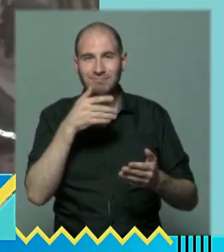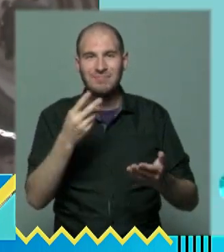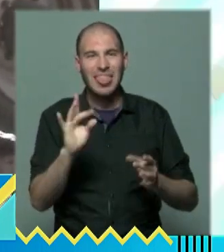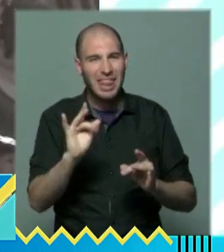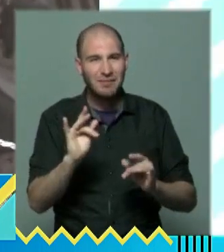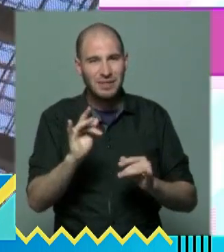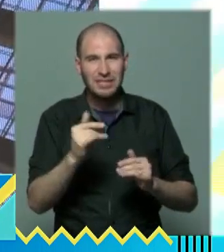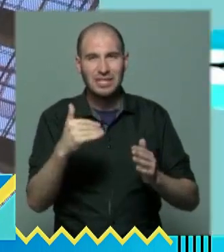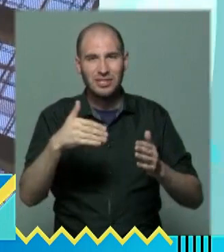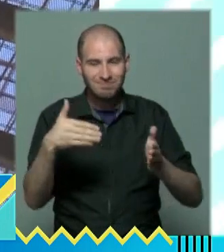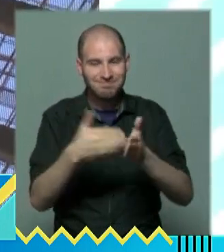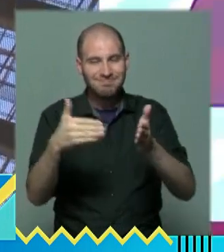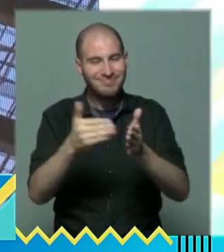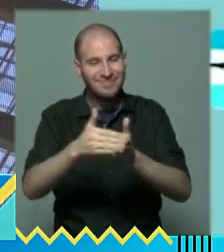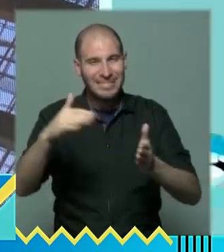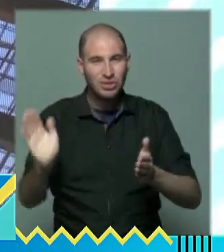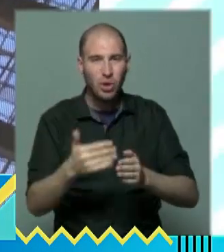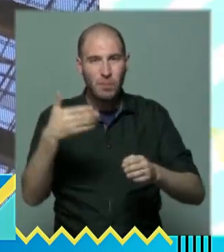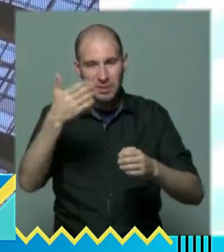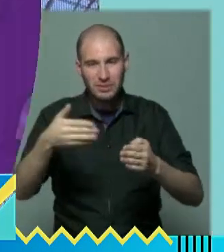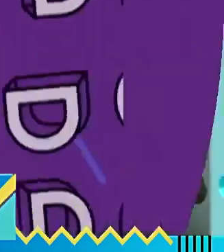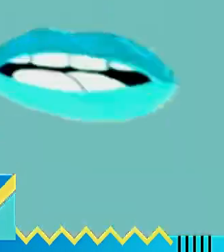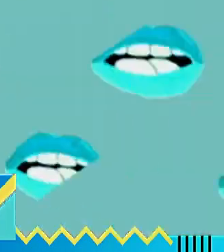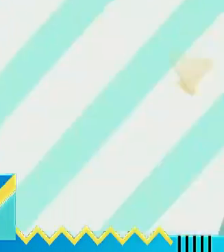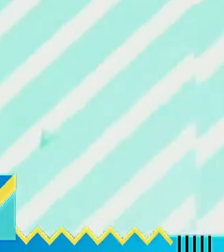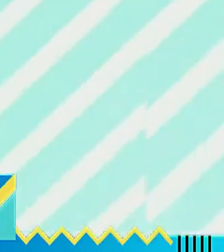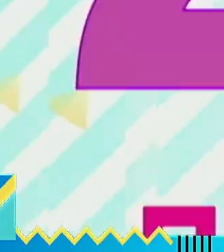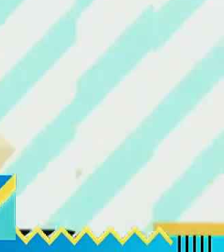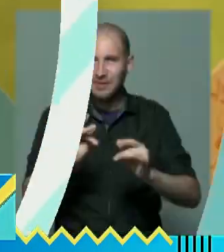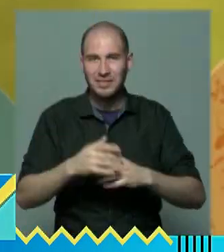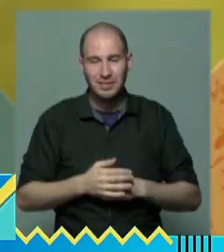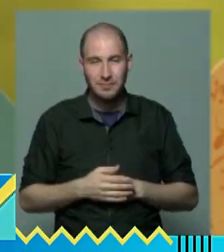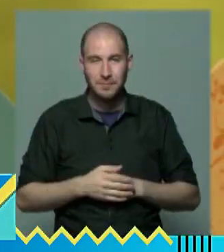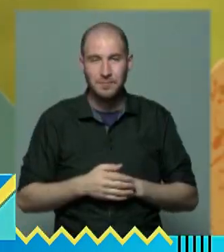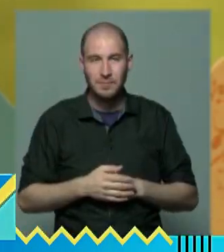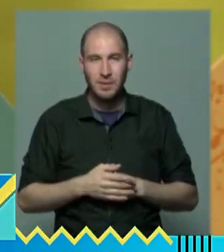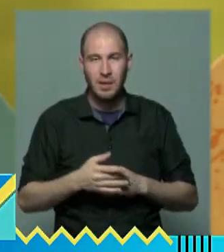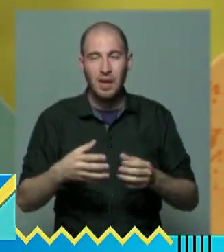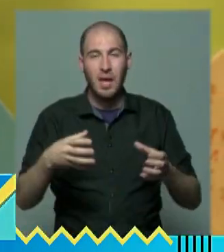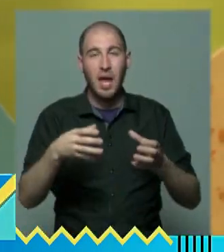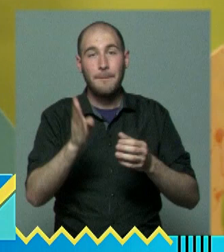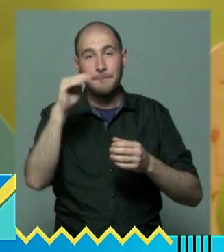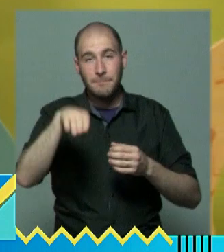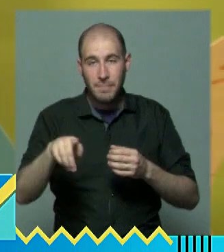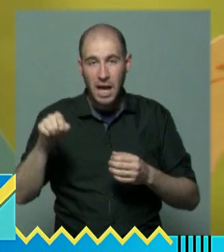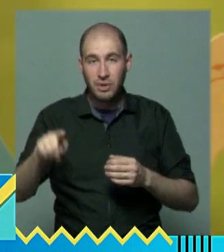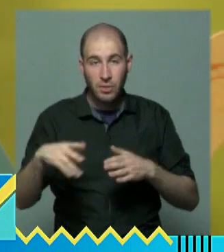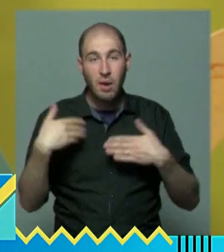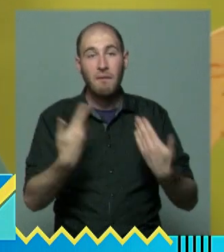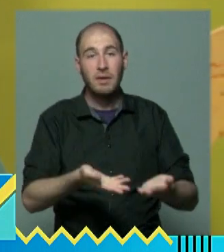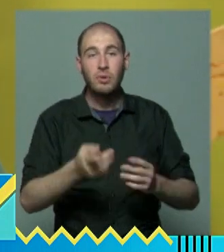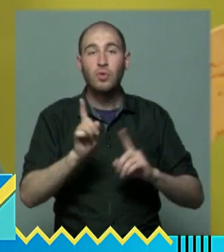difícil detener todo el flujo de gente que maneja una producción. El sistema bancario tiene una ventaja